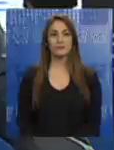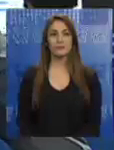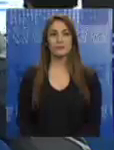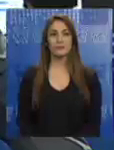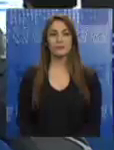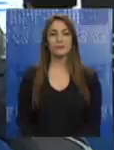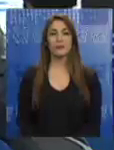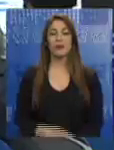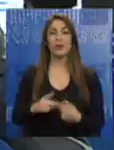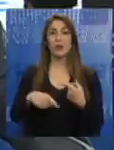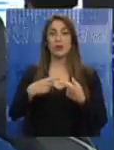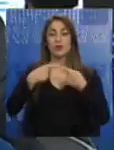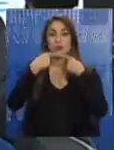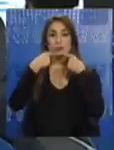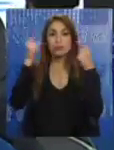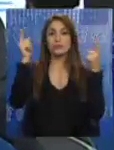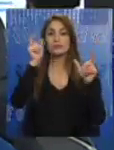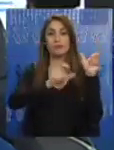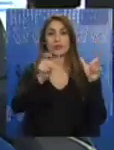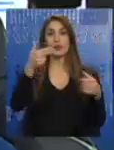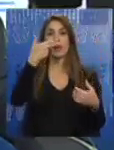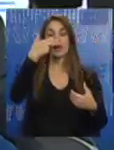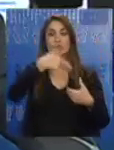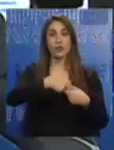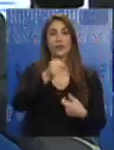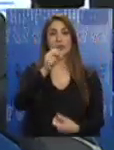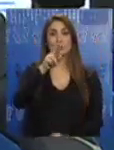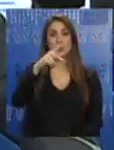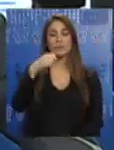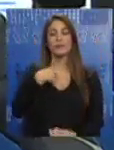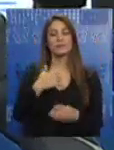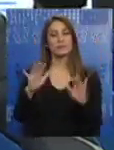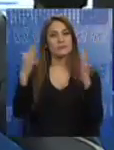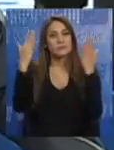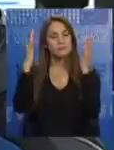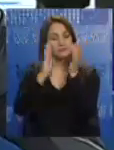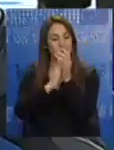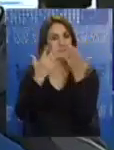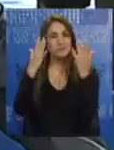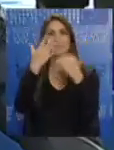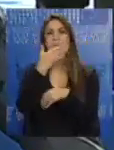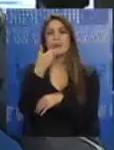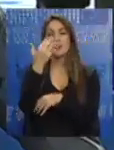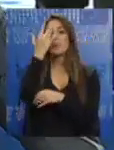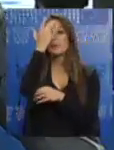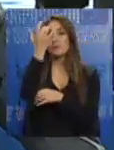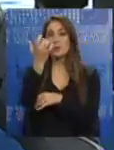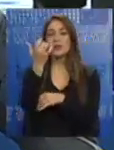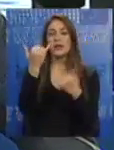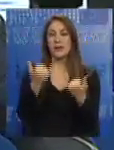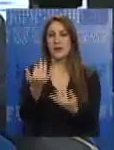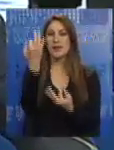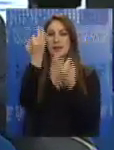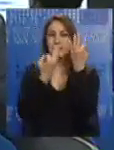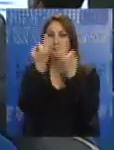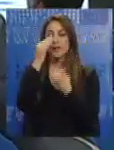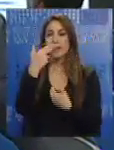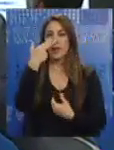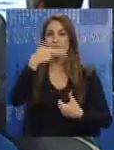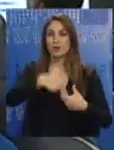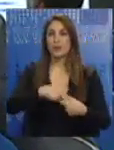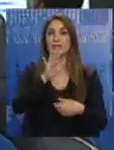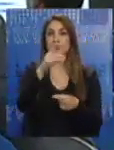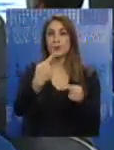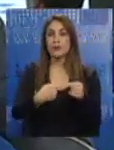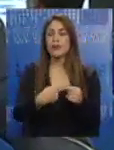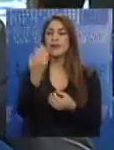Y tras el anuncio presidencial, los usuarios de la gasolina Super aplaudieron la decisión. Precisamente, Isaías Cruz se encuentra en una gasolinera de Quito